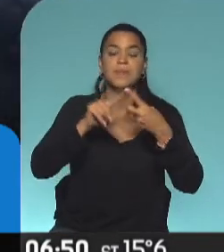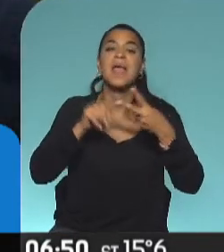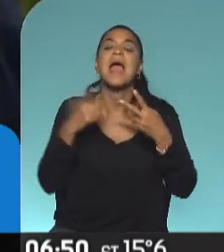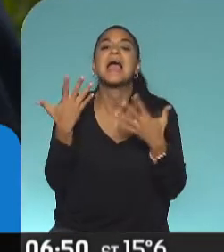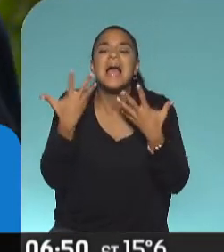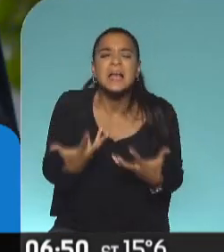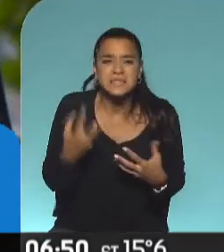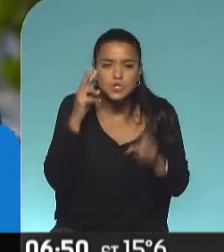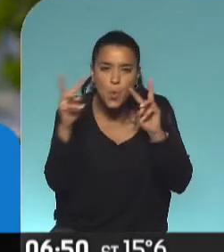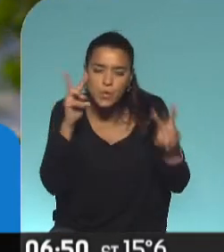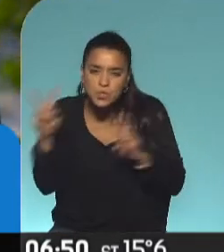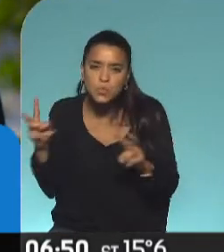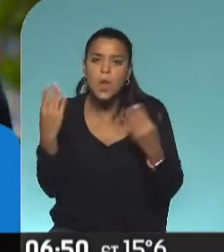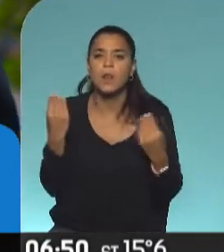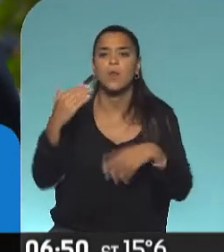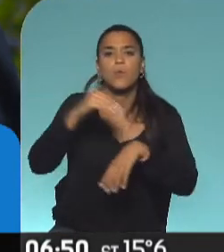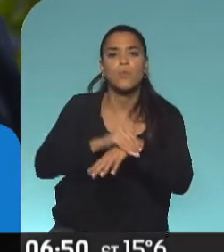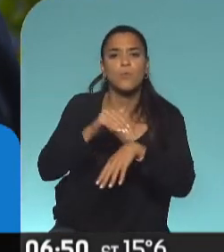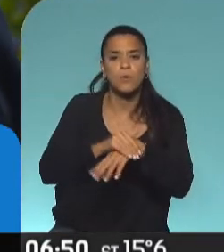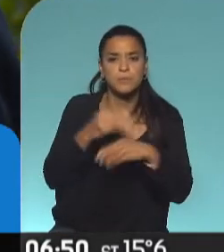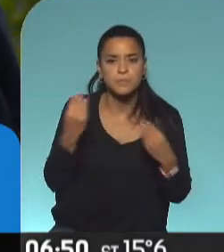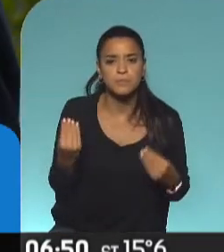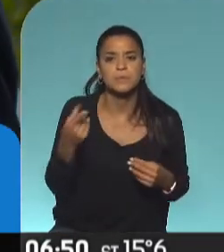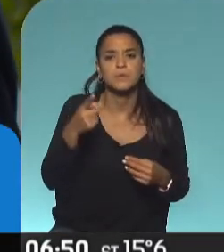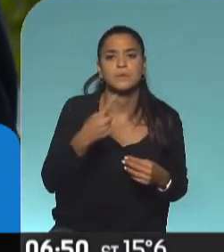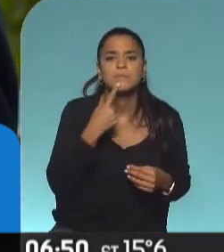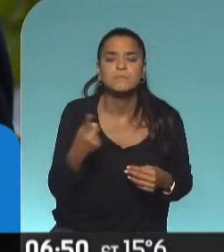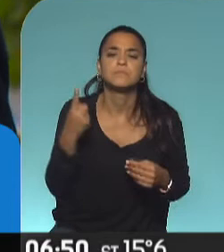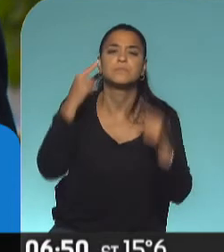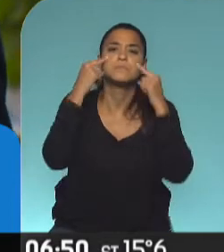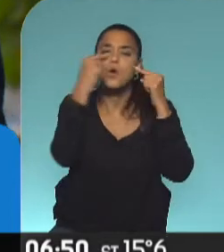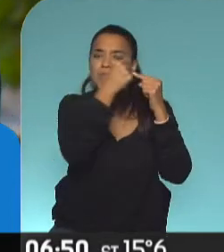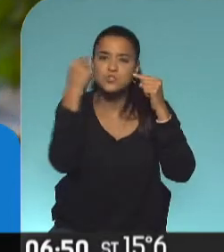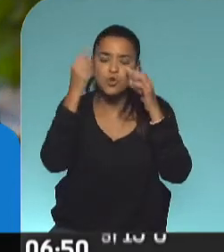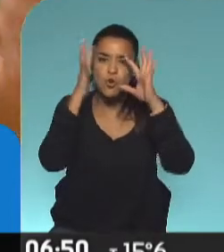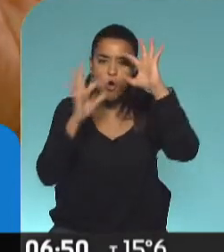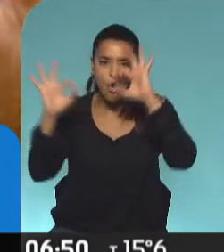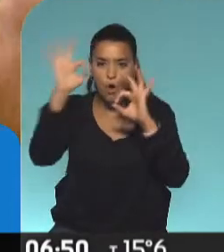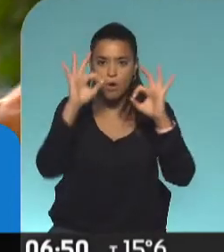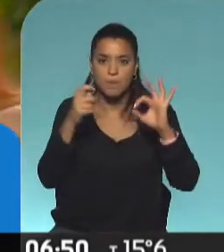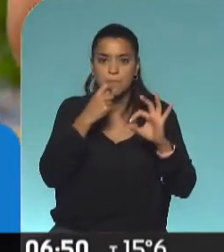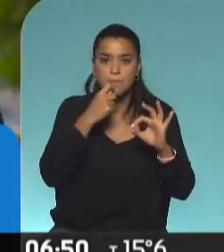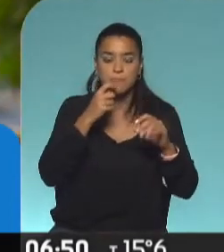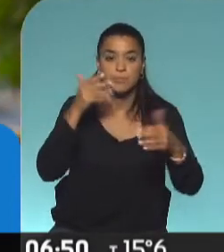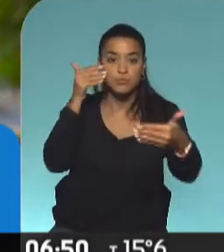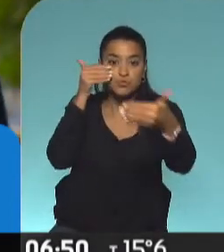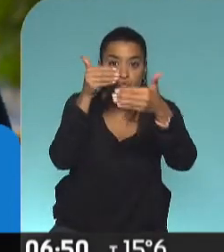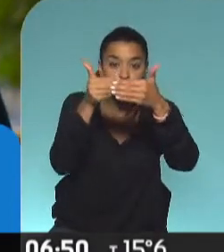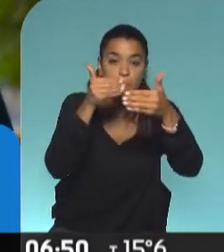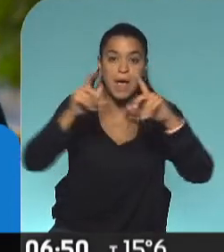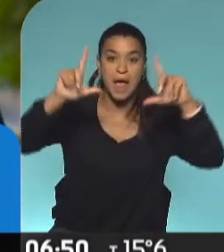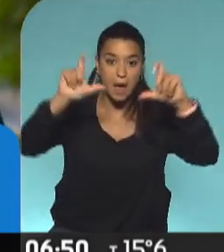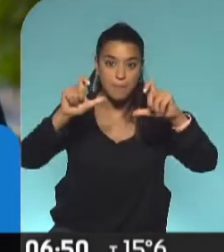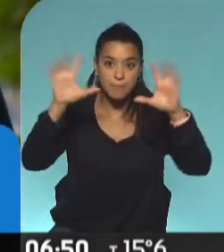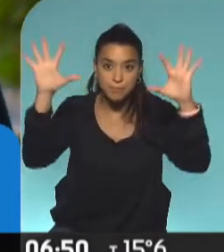visual se debe fundamentalmente a trastornos de acomodación. ¿Qué significa eso? El zoom de la cámara fotográfica que